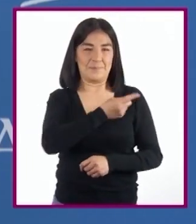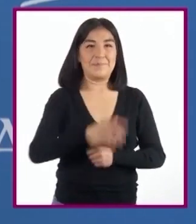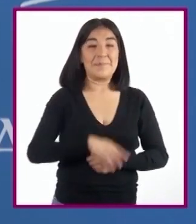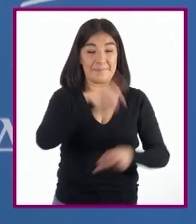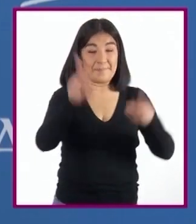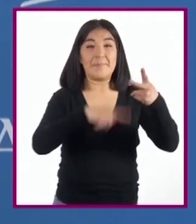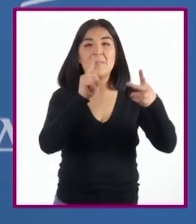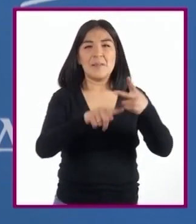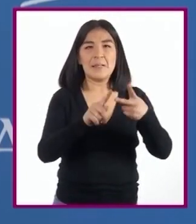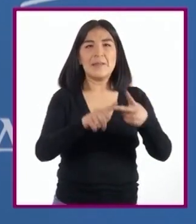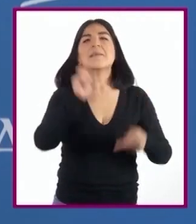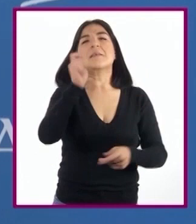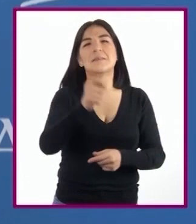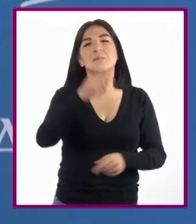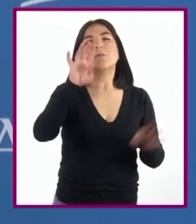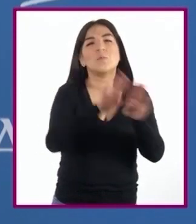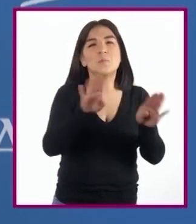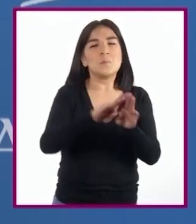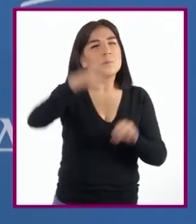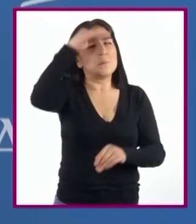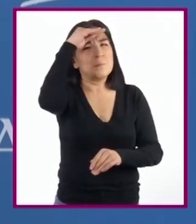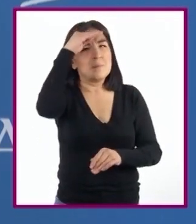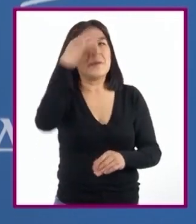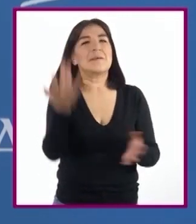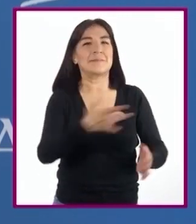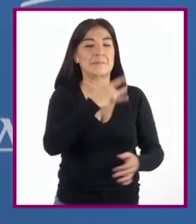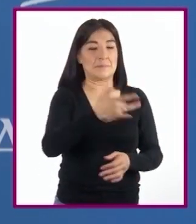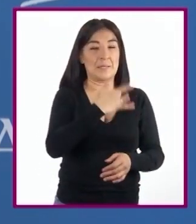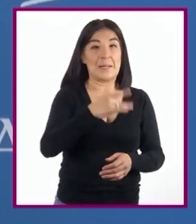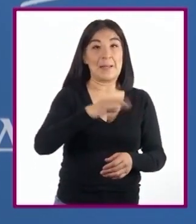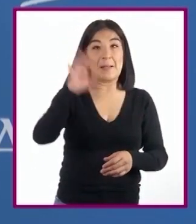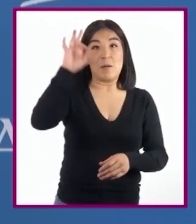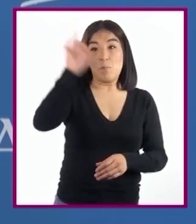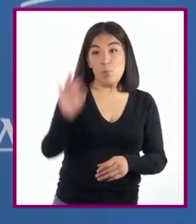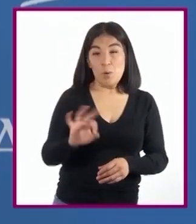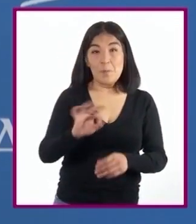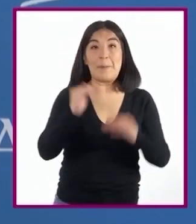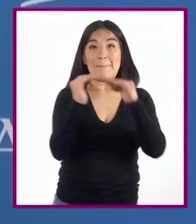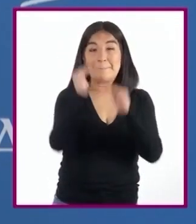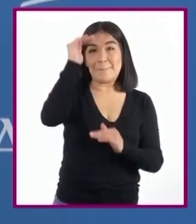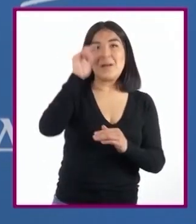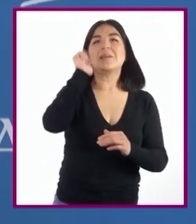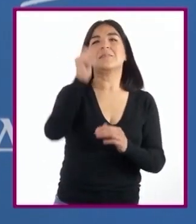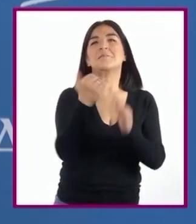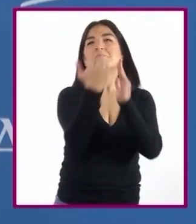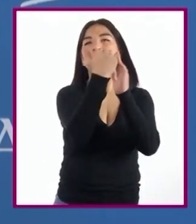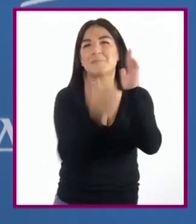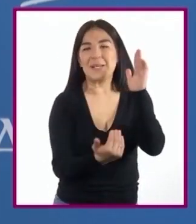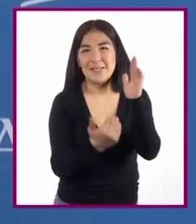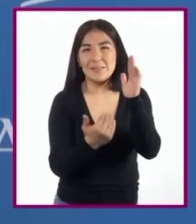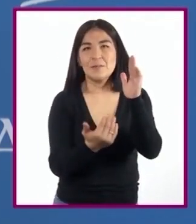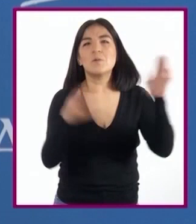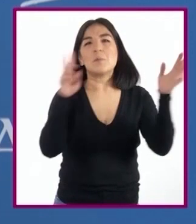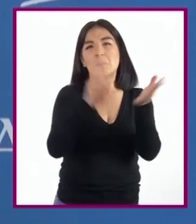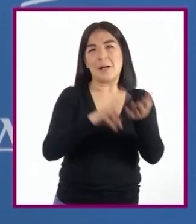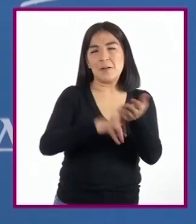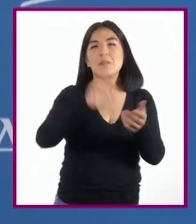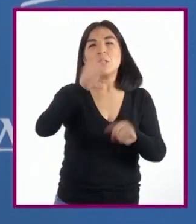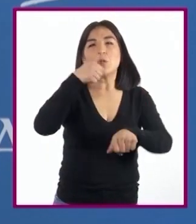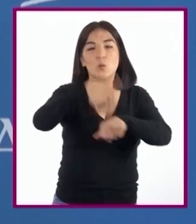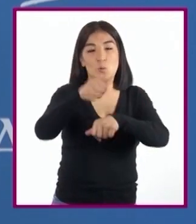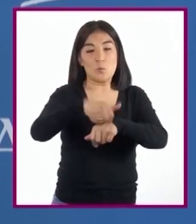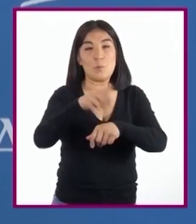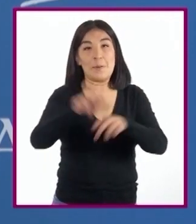problema se deben considerar tanto la probabilidad más alta como la menor, en función del número de